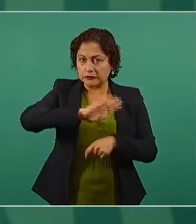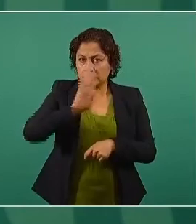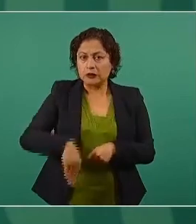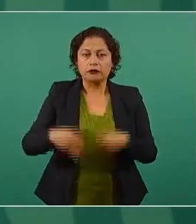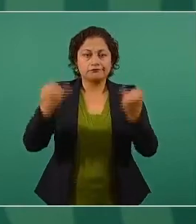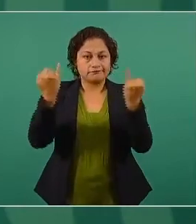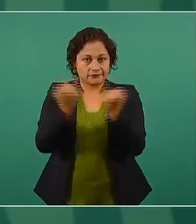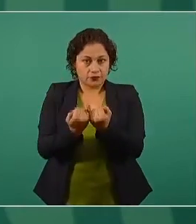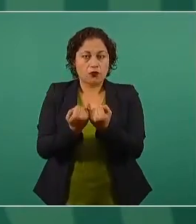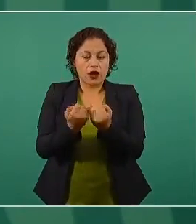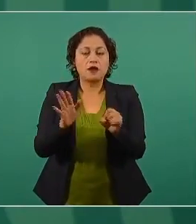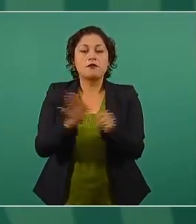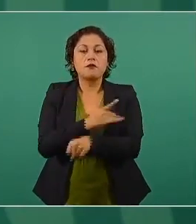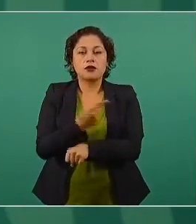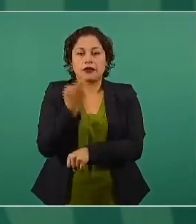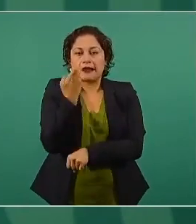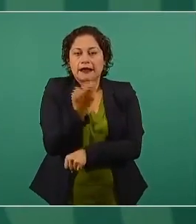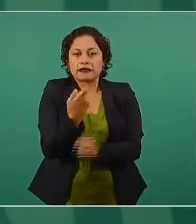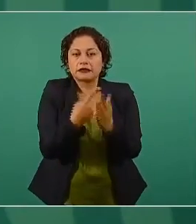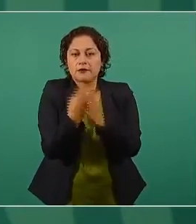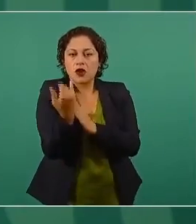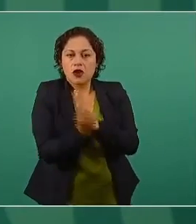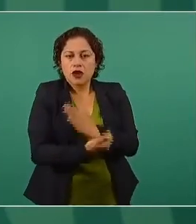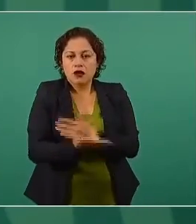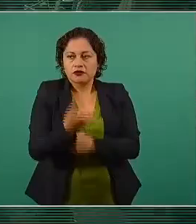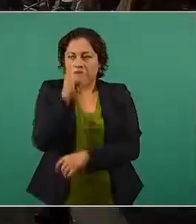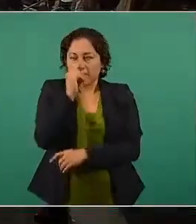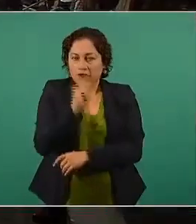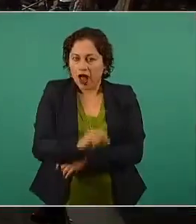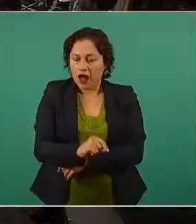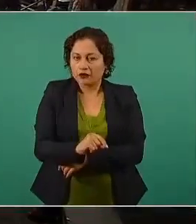Entonces, eso ya no se permite.